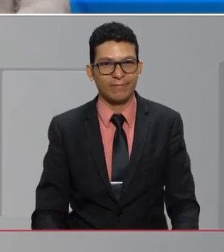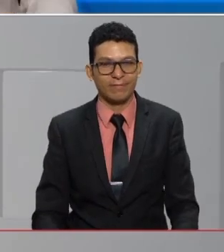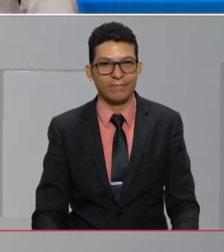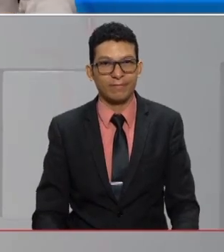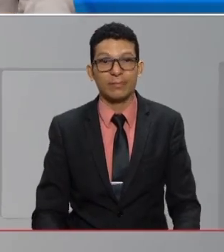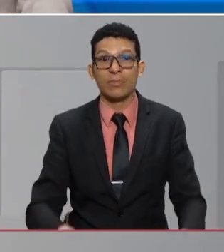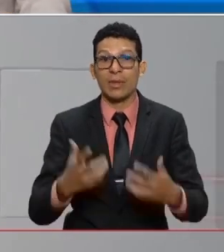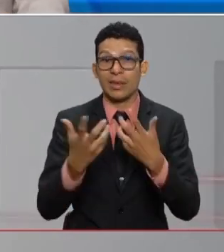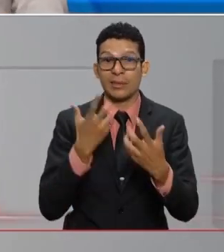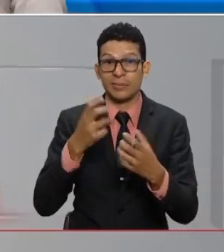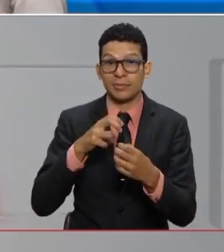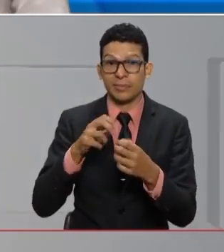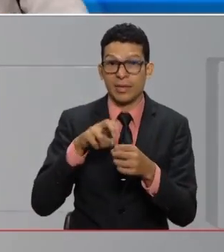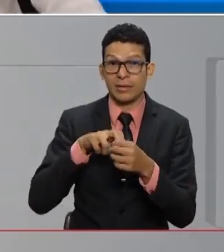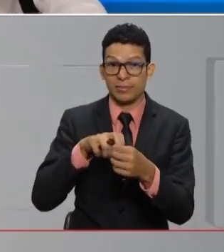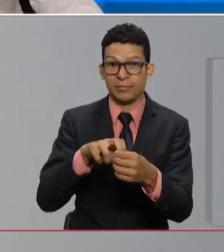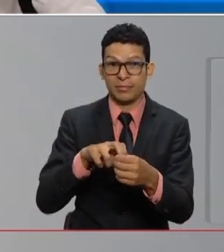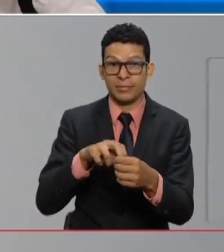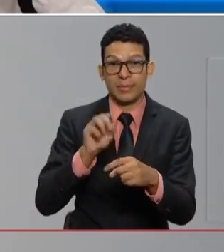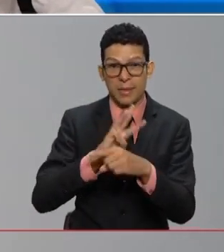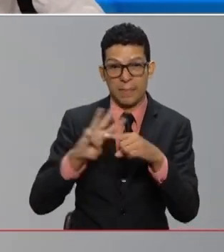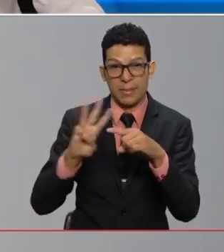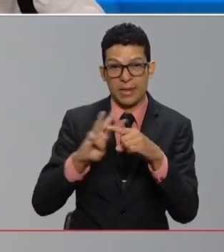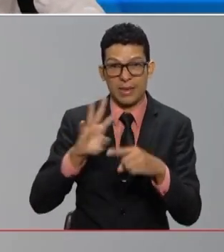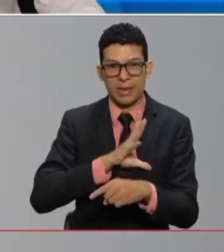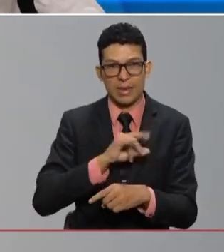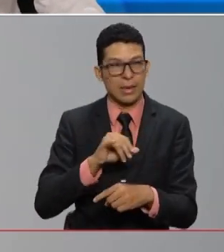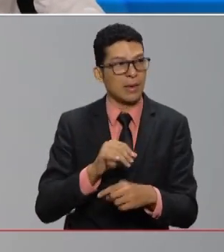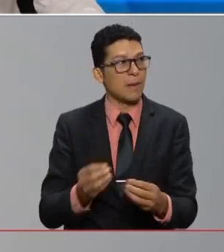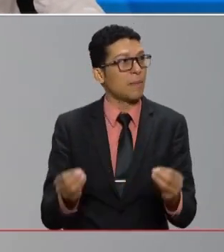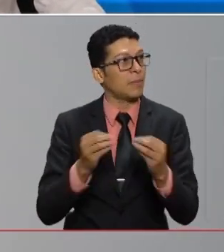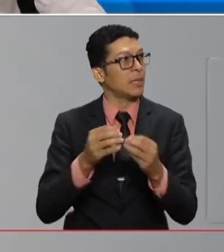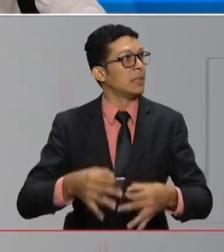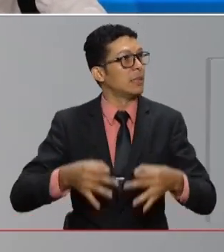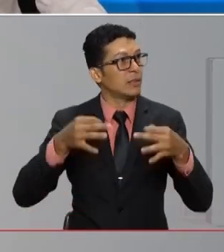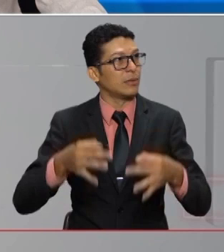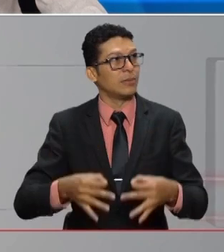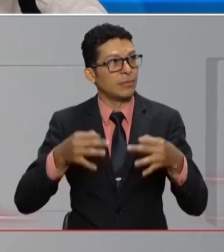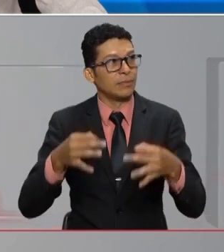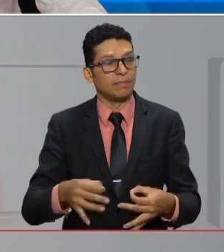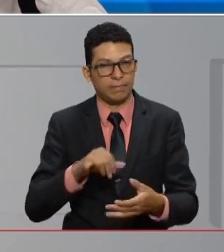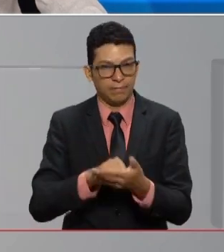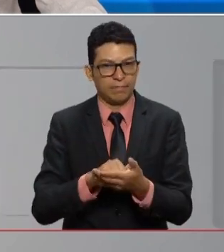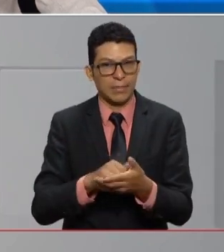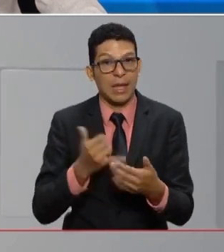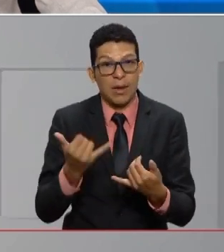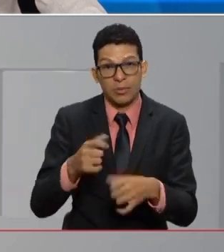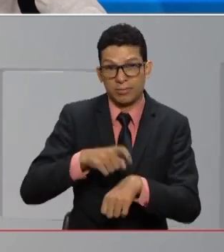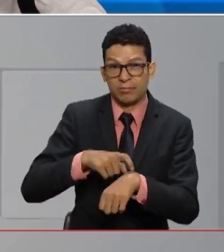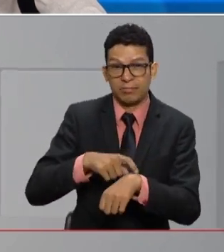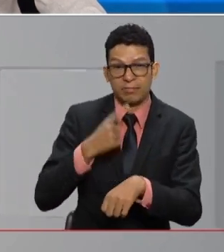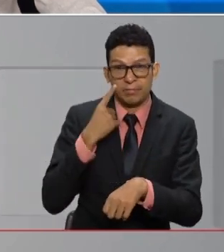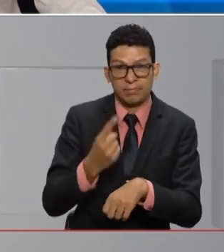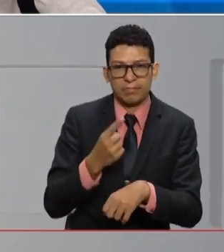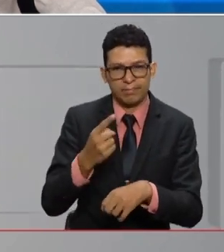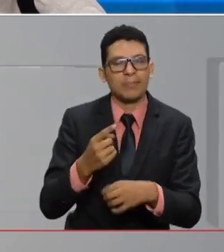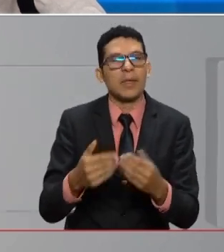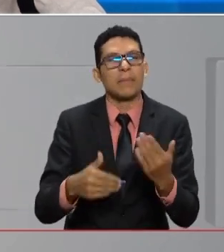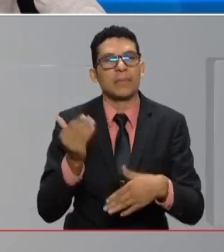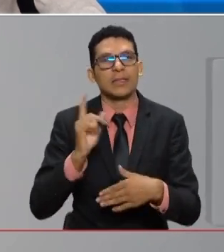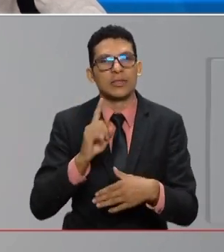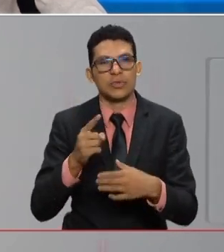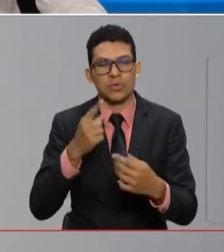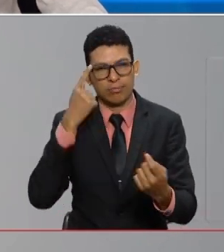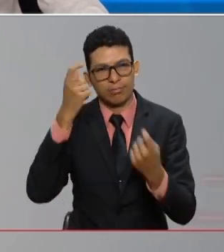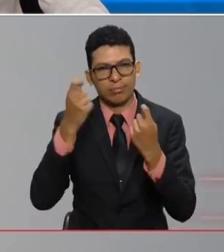El sistema de transporte masivo MIO de Cali reforzará su seguridad. A esta hora, las autoridades anuncian la implementación de